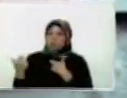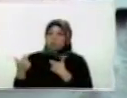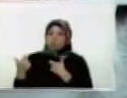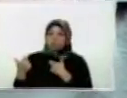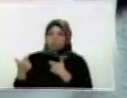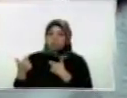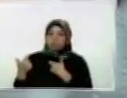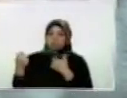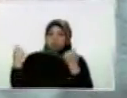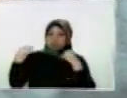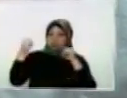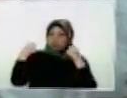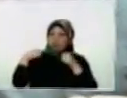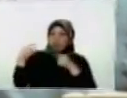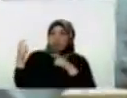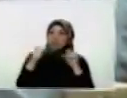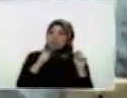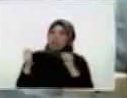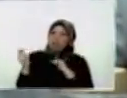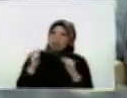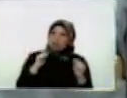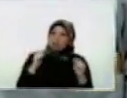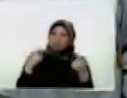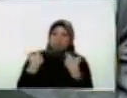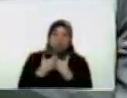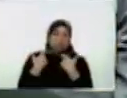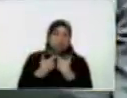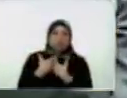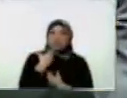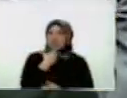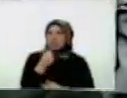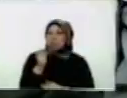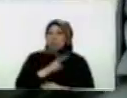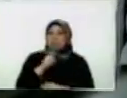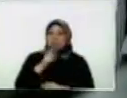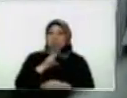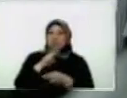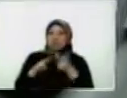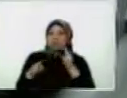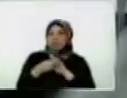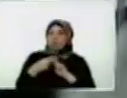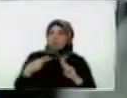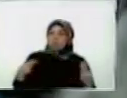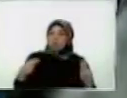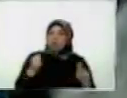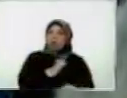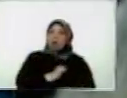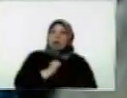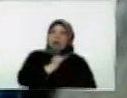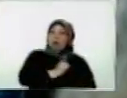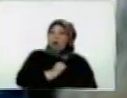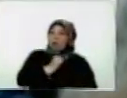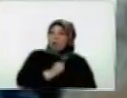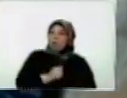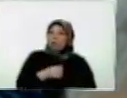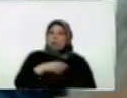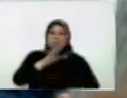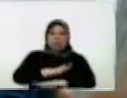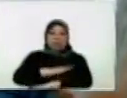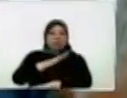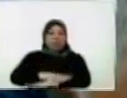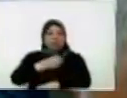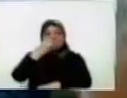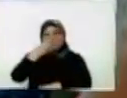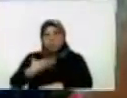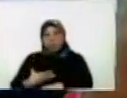que combatamos en el diálogo, no en la guerra. Venezuela necesita paz, Venezuela necesita amor, Venezuela necesita de una actitud recta,